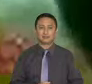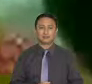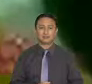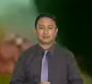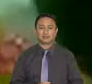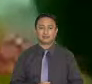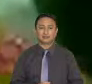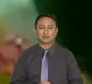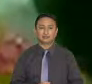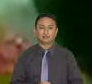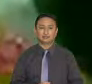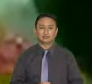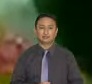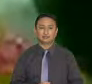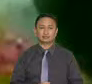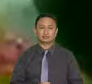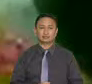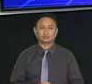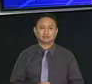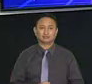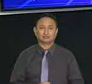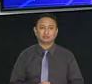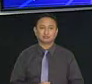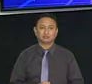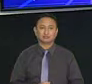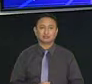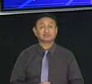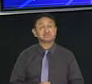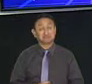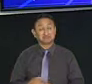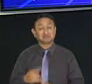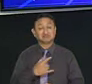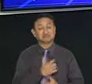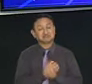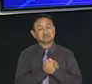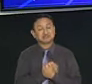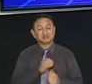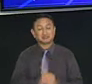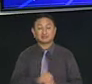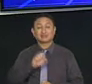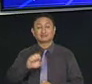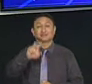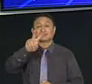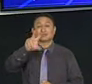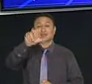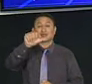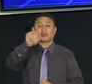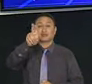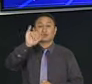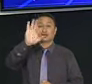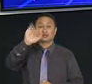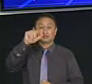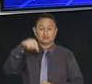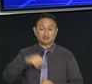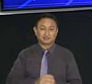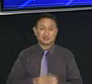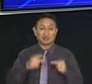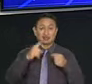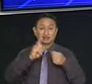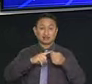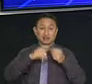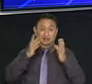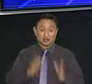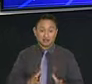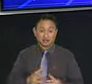informó Javier Rosero el querido Don evaristo Claro que sí la sal quiteña Pues